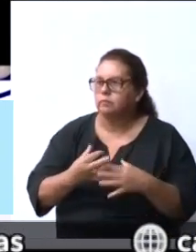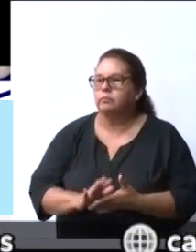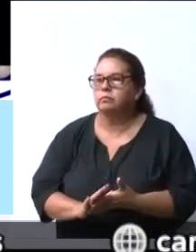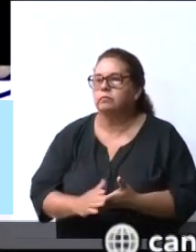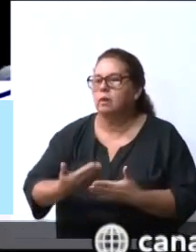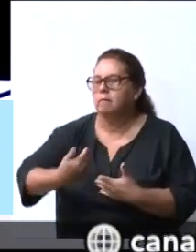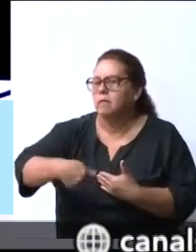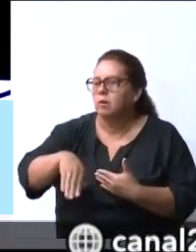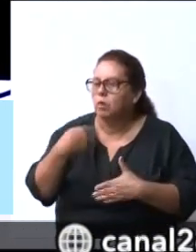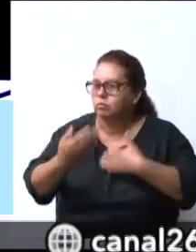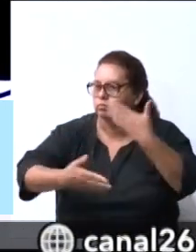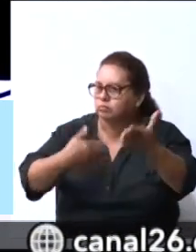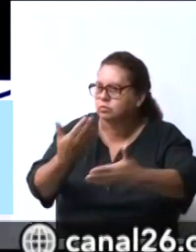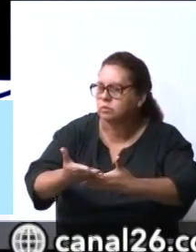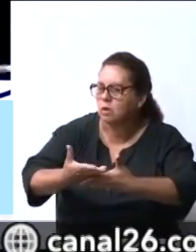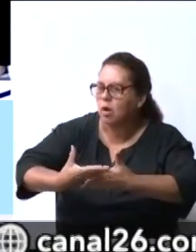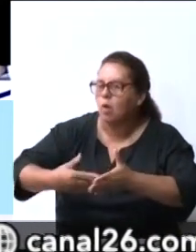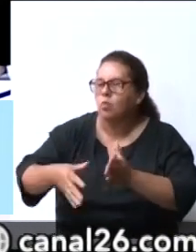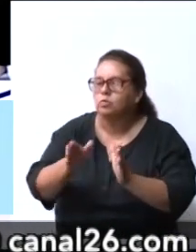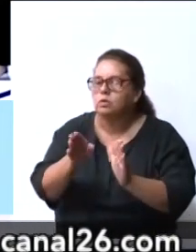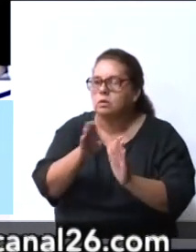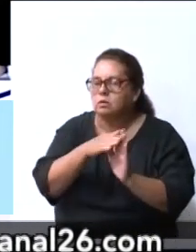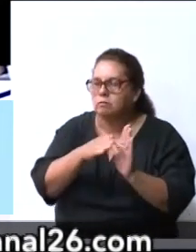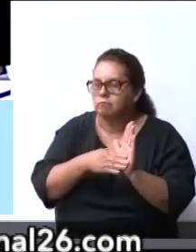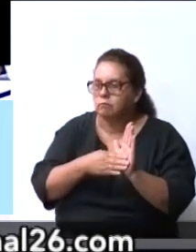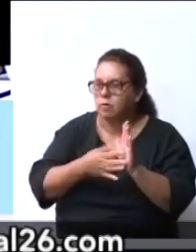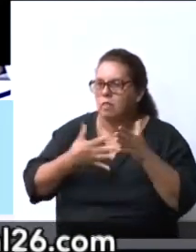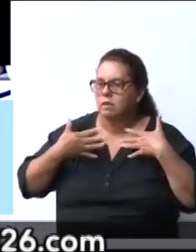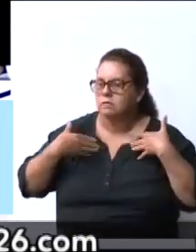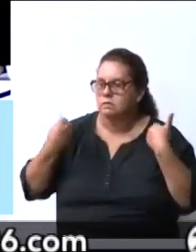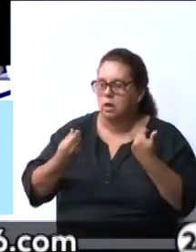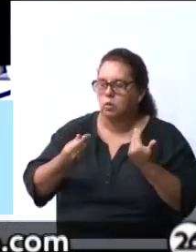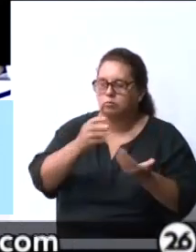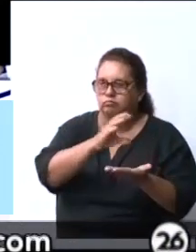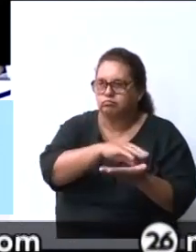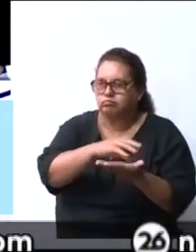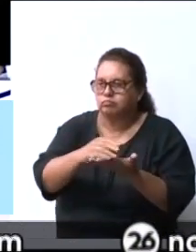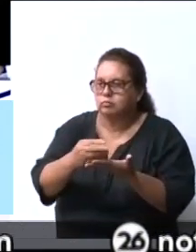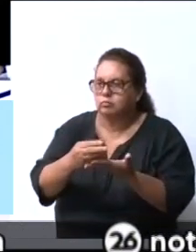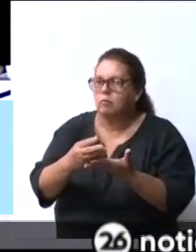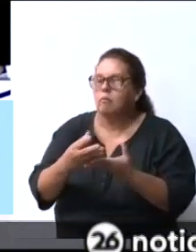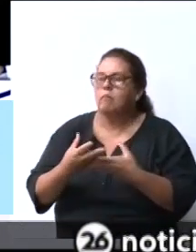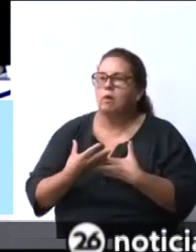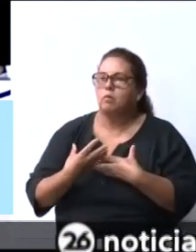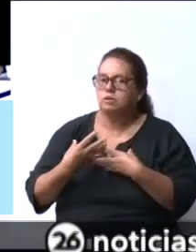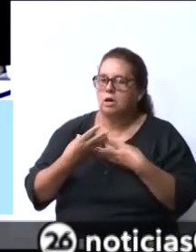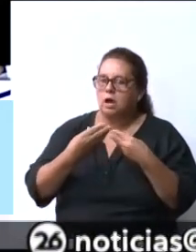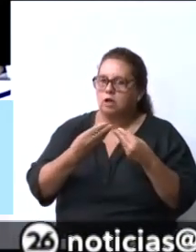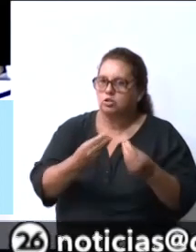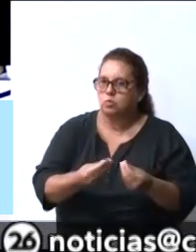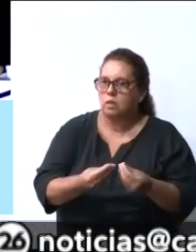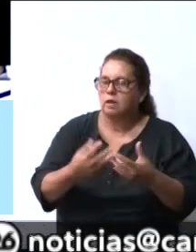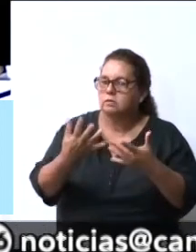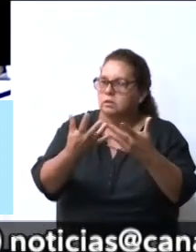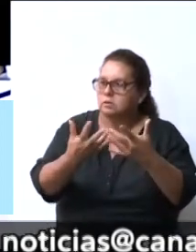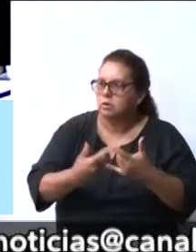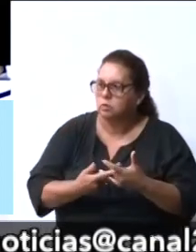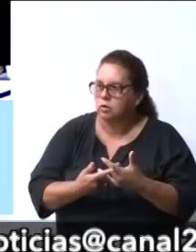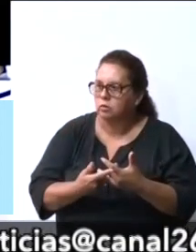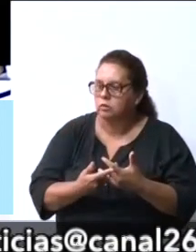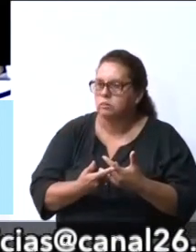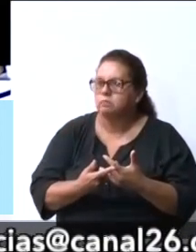a desarrollar un plan integral de salud ambulatoria. Vamos a seguir aprovechando la tecnología para digitalizar el sistema y descomprimir